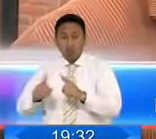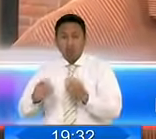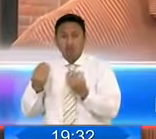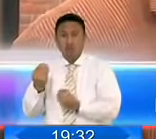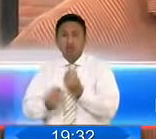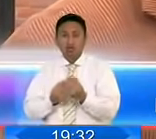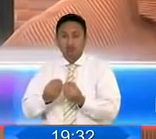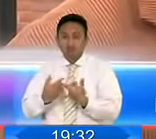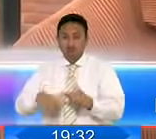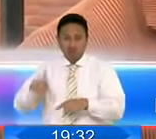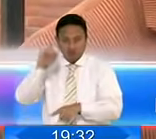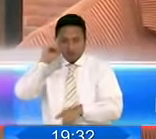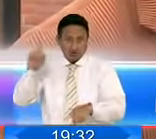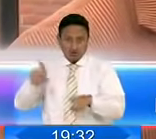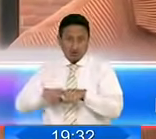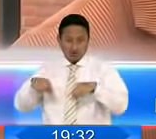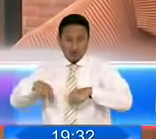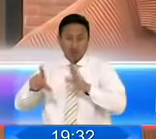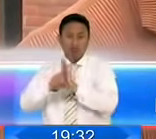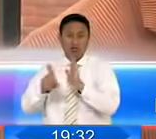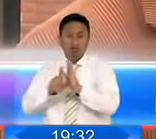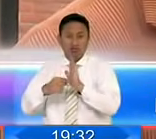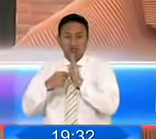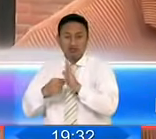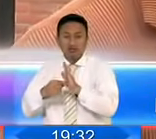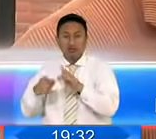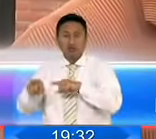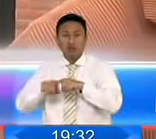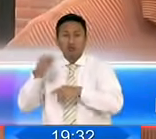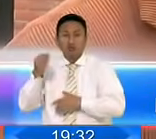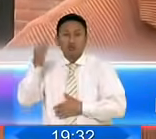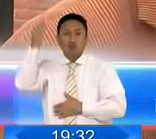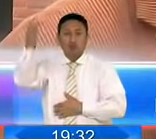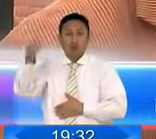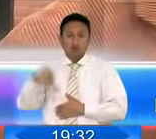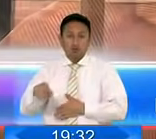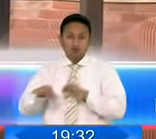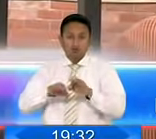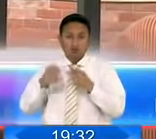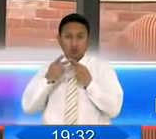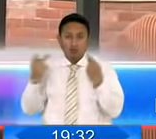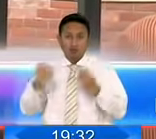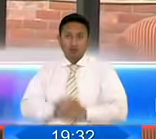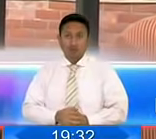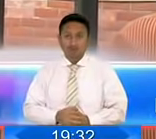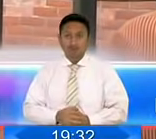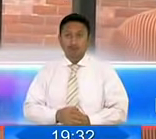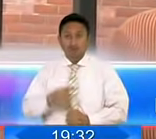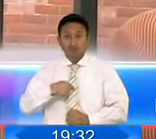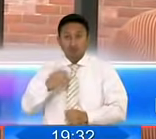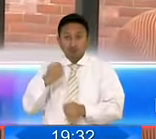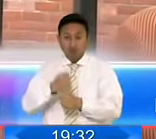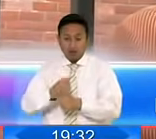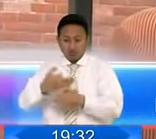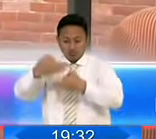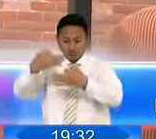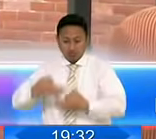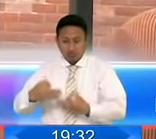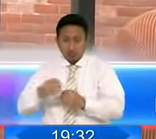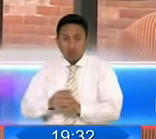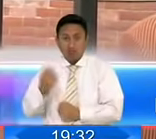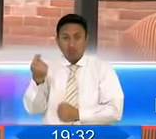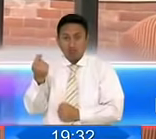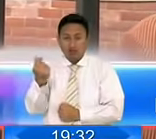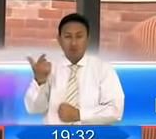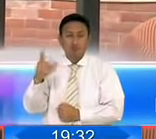acuerdo en que viole la ley para asignar las rutas en el futuro a través de concursos públicos. Nosotros estamos trabajando dignamente, no nos alcanzan los recursos